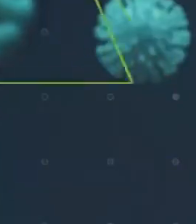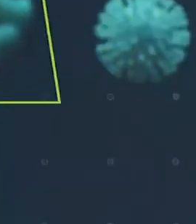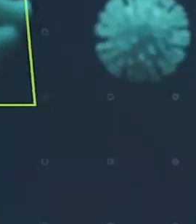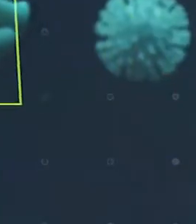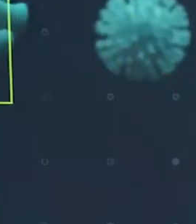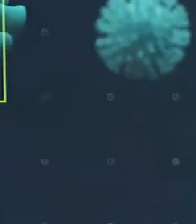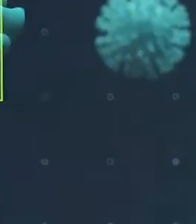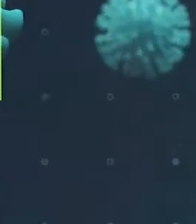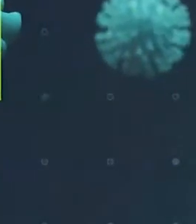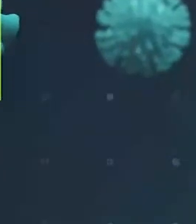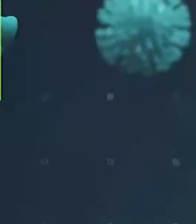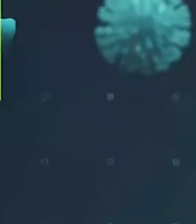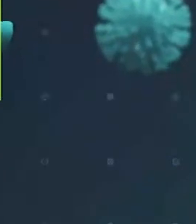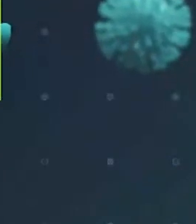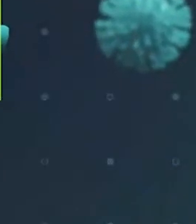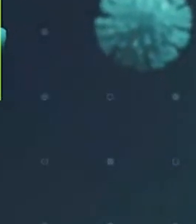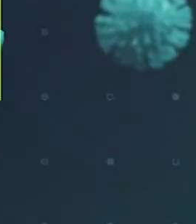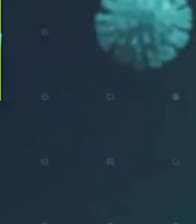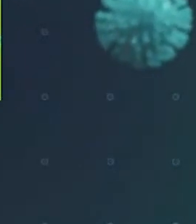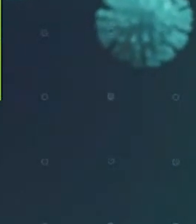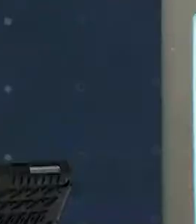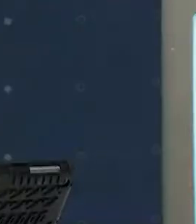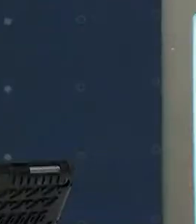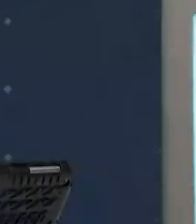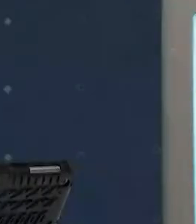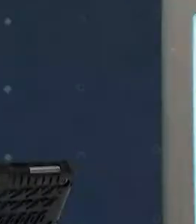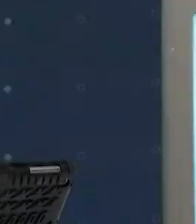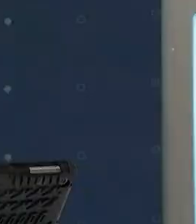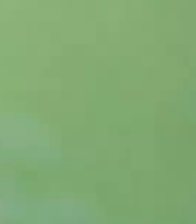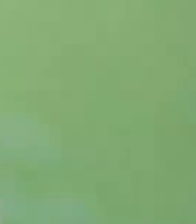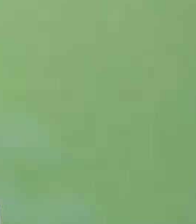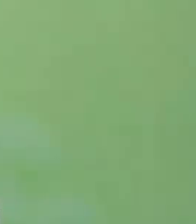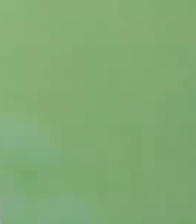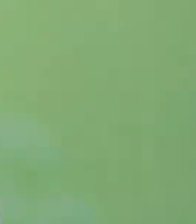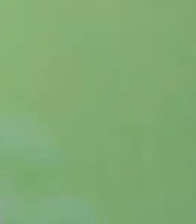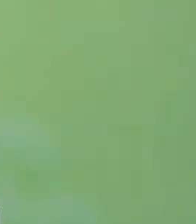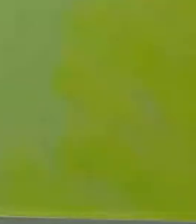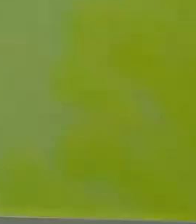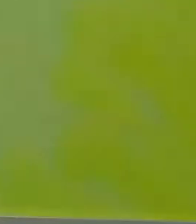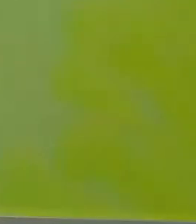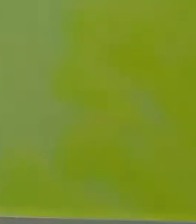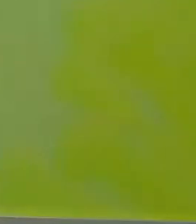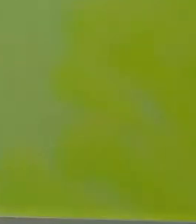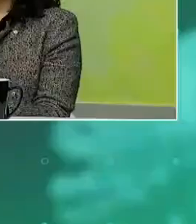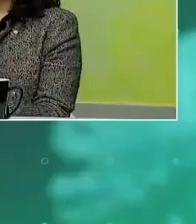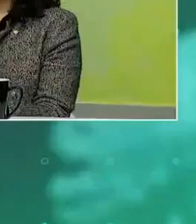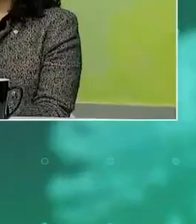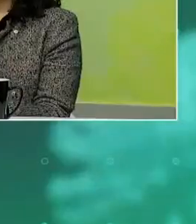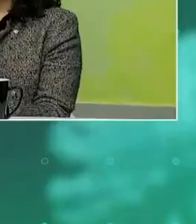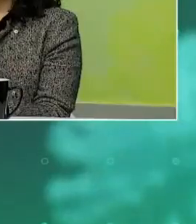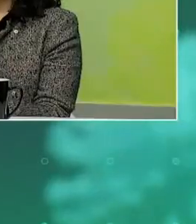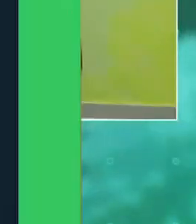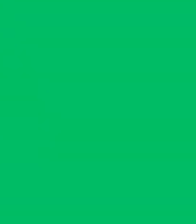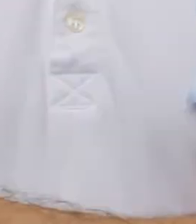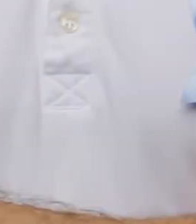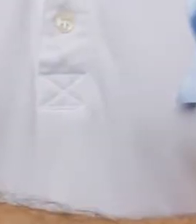Canal 14 presenta Consulta Directa, un espacio en vivo para informar y resolver dudas sobre